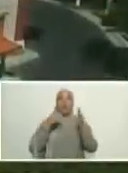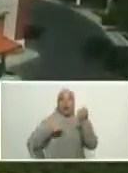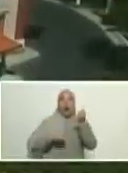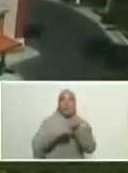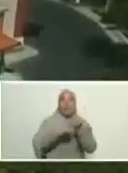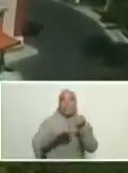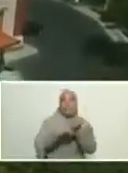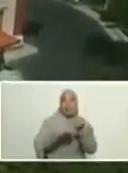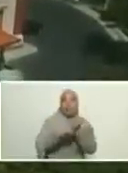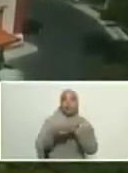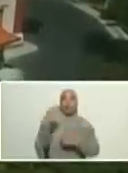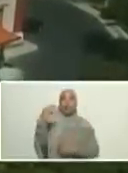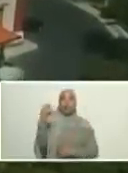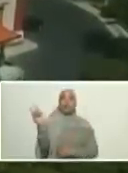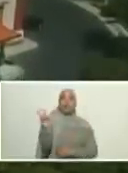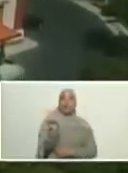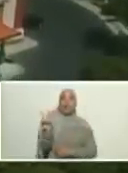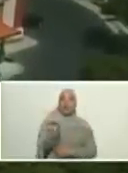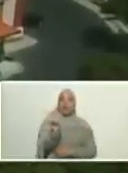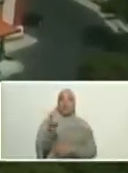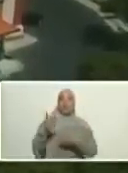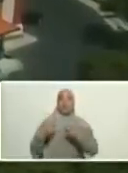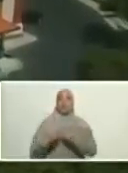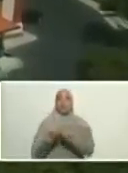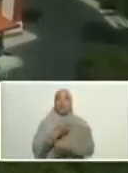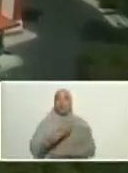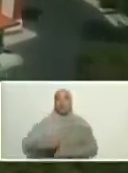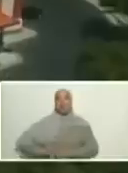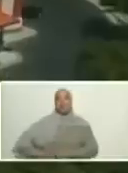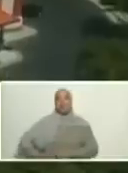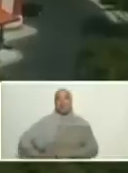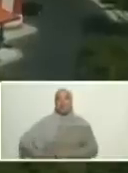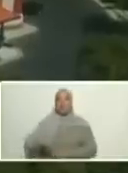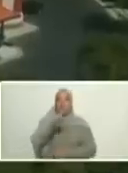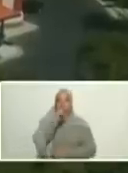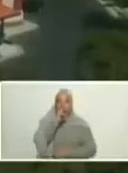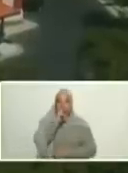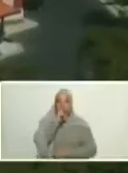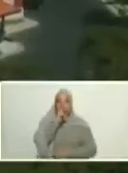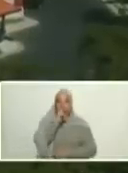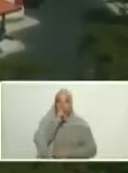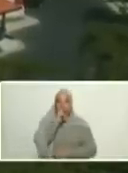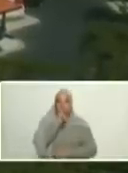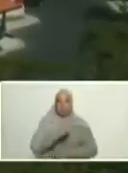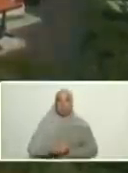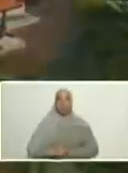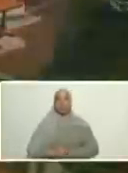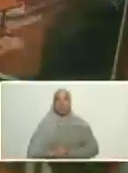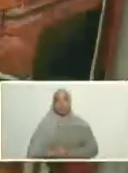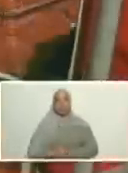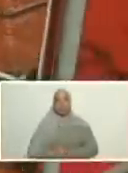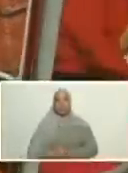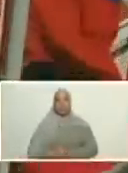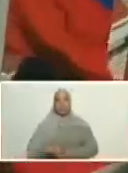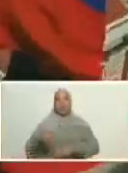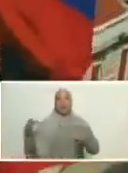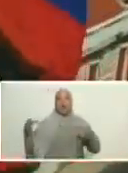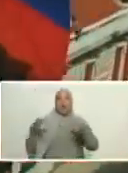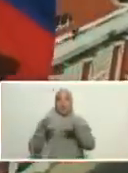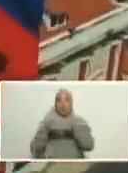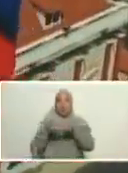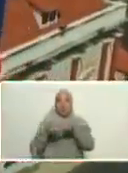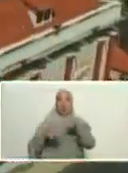naciones hermanas con el presidente de la República Bolivariana de Venezuela, Nicolás Maduro Moros. Esta reunión